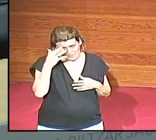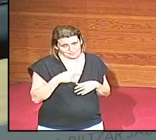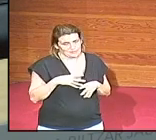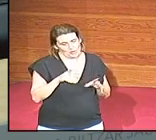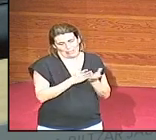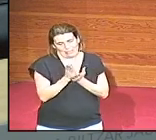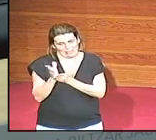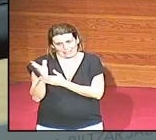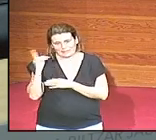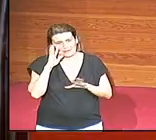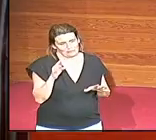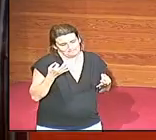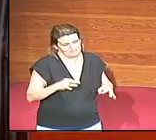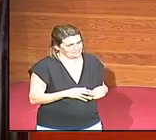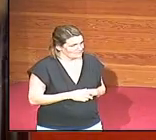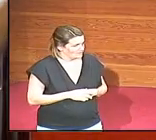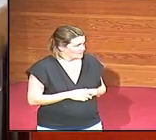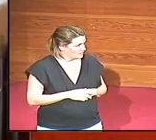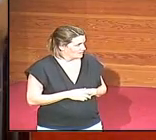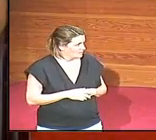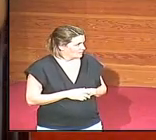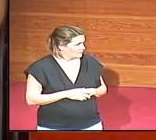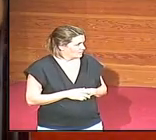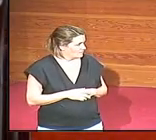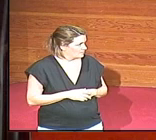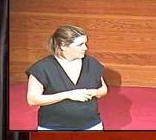pillado. Vale.